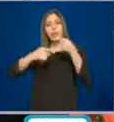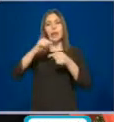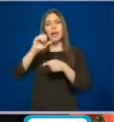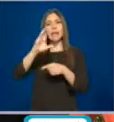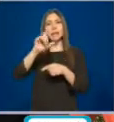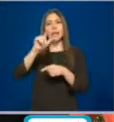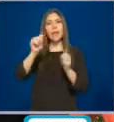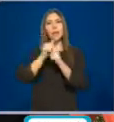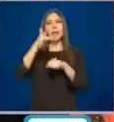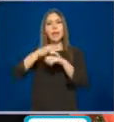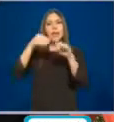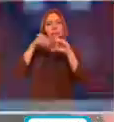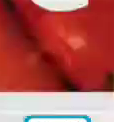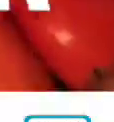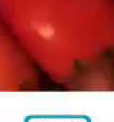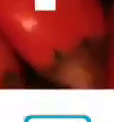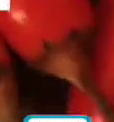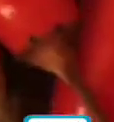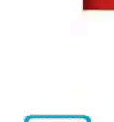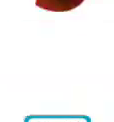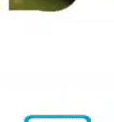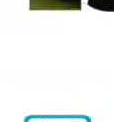usted los disfrute.